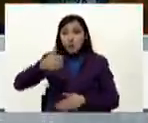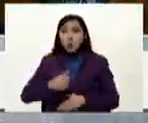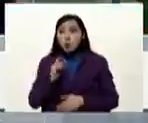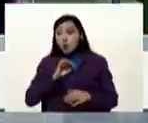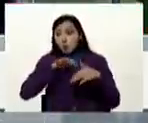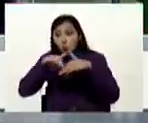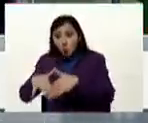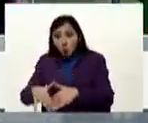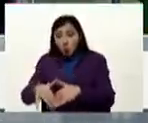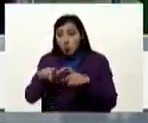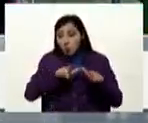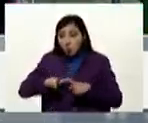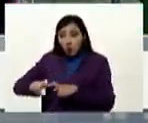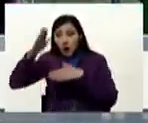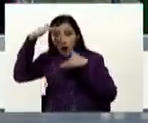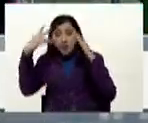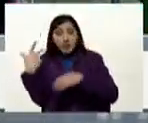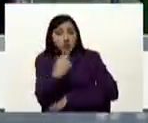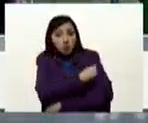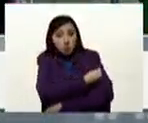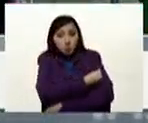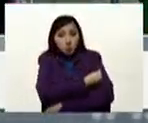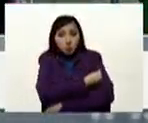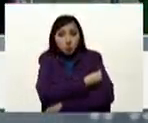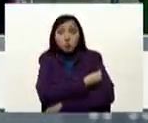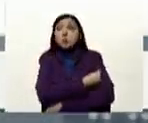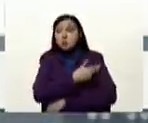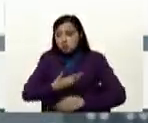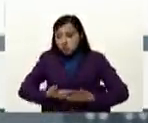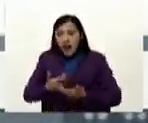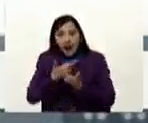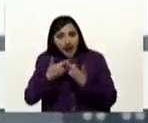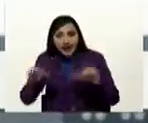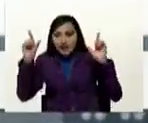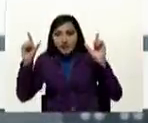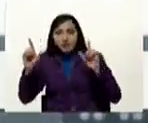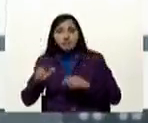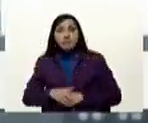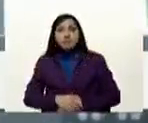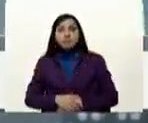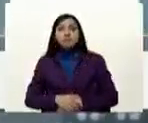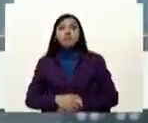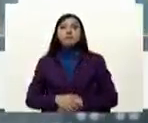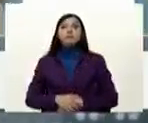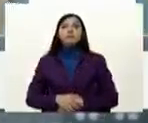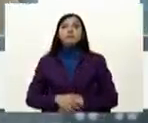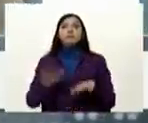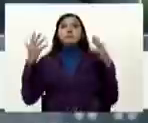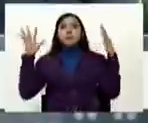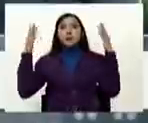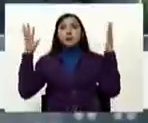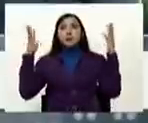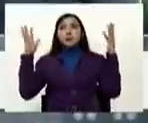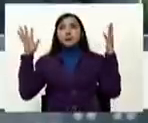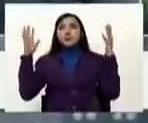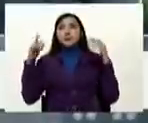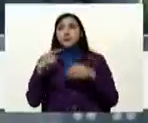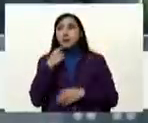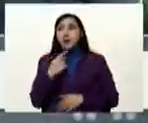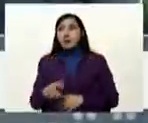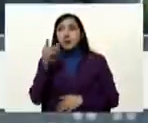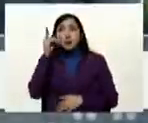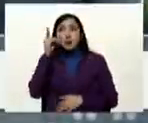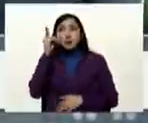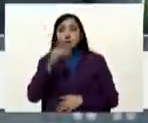centros de vacunación y pedir su vacuna, y ahí está su vacuna esperándolo. Así es, presidente. ¿Qué dice la